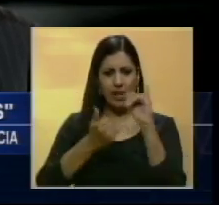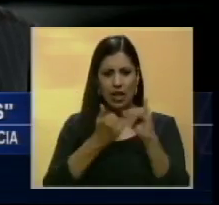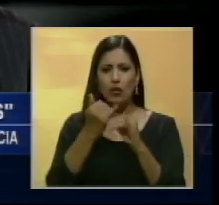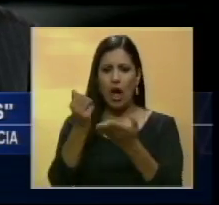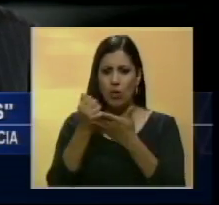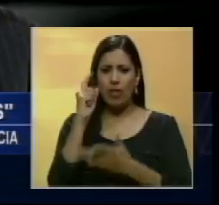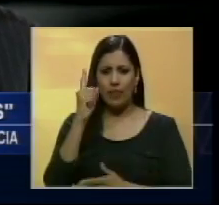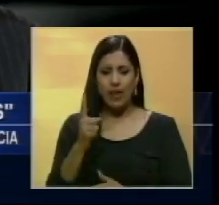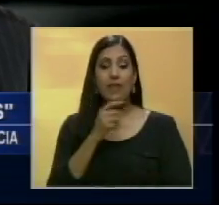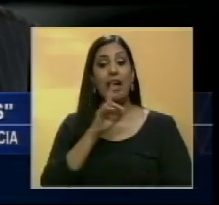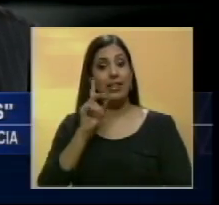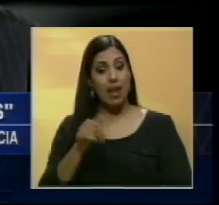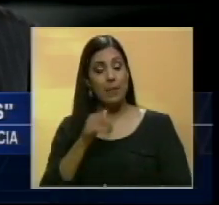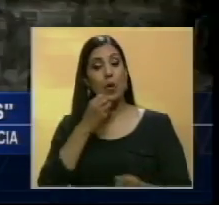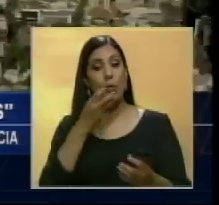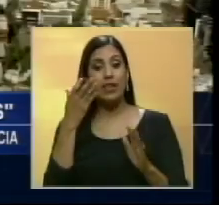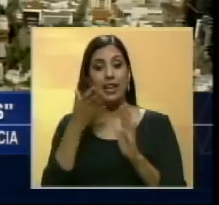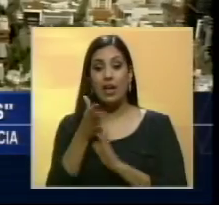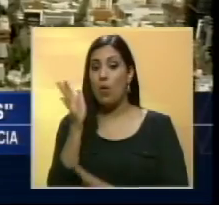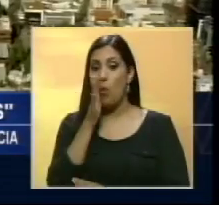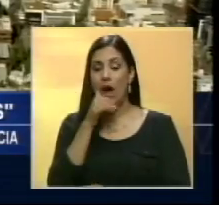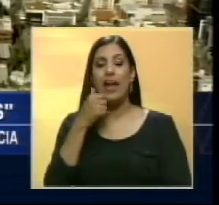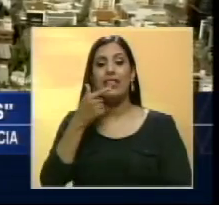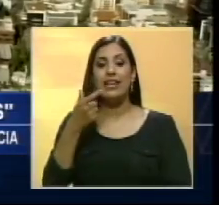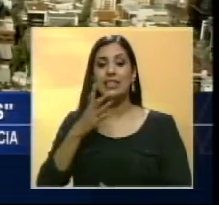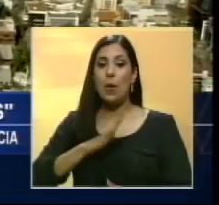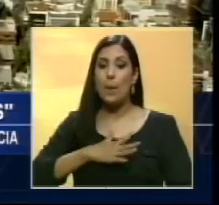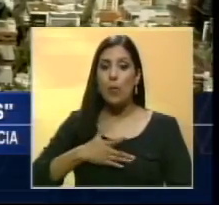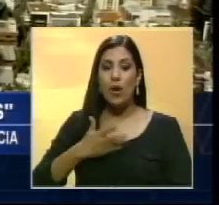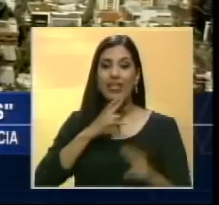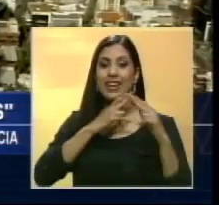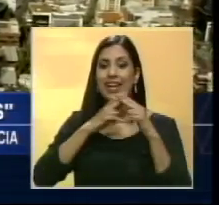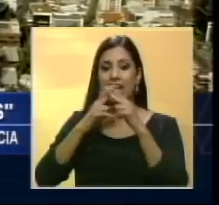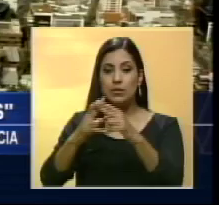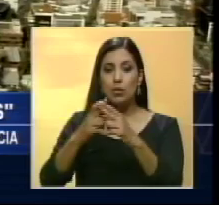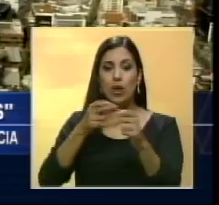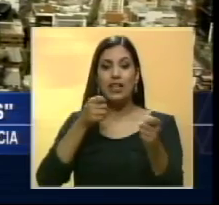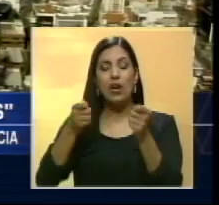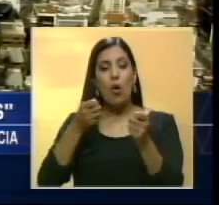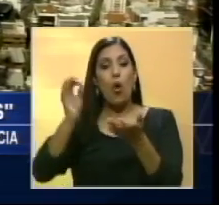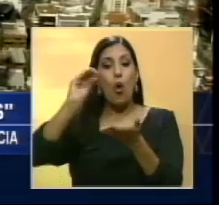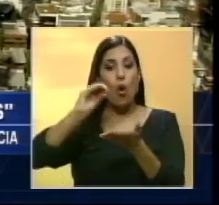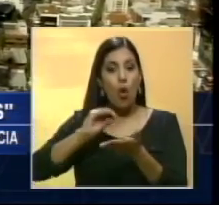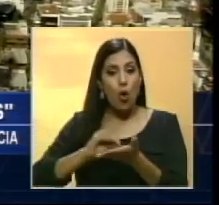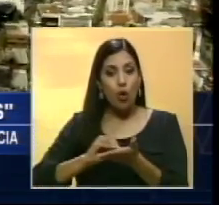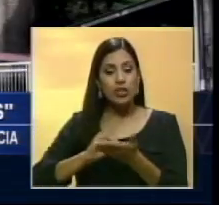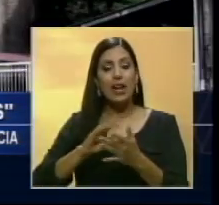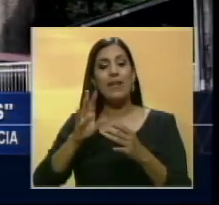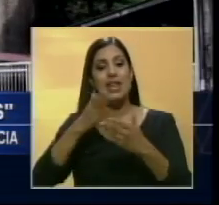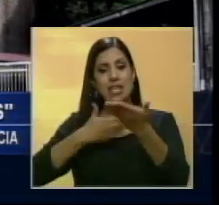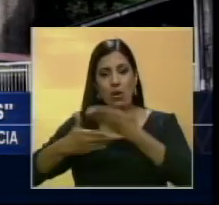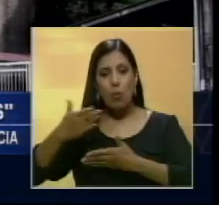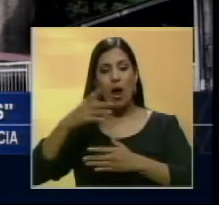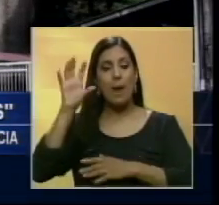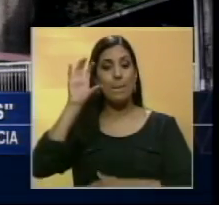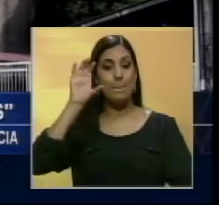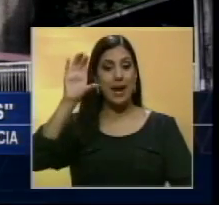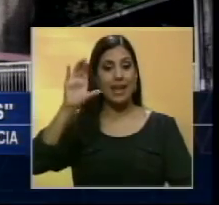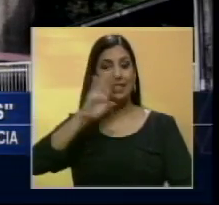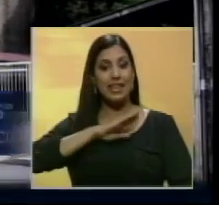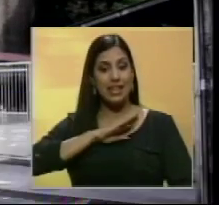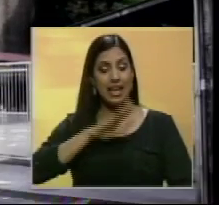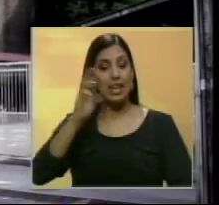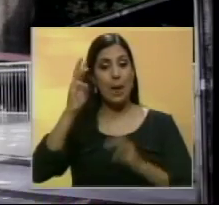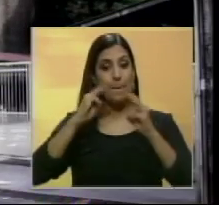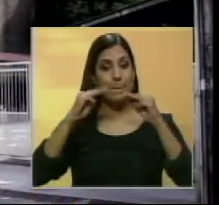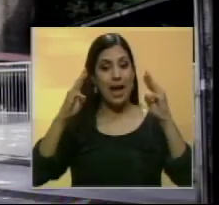internacional. Asimismo, precisó que no descartan la posibilidad de responder con medidas de retorsión o reciprocidad a los países que incluyan a